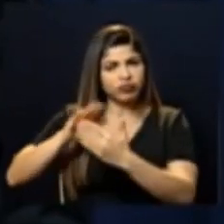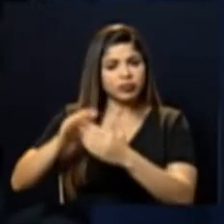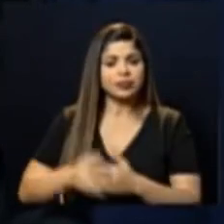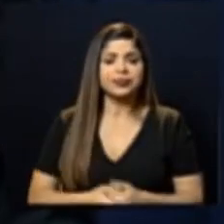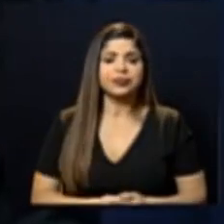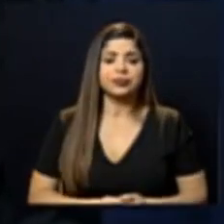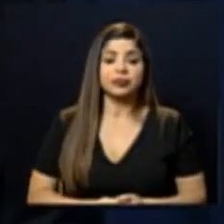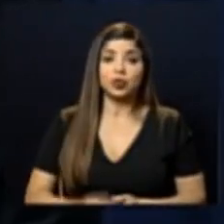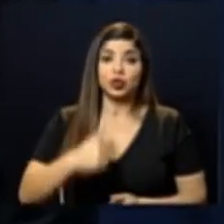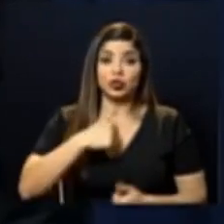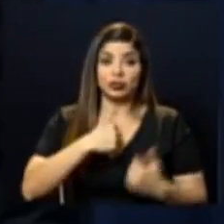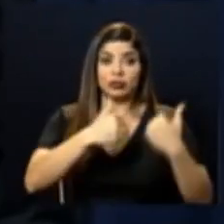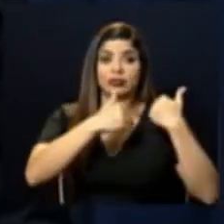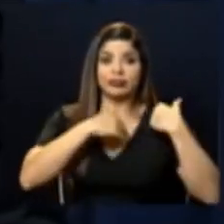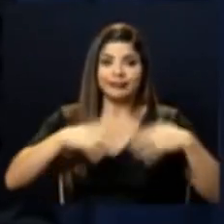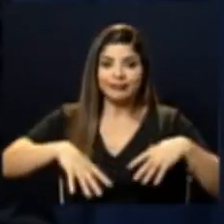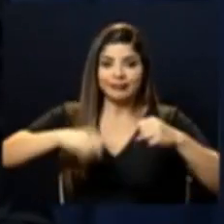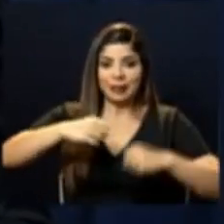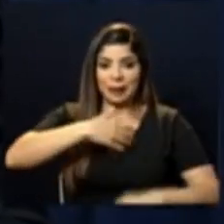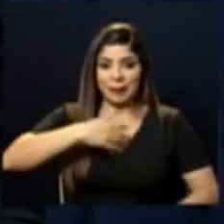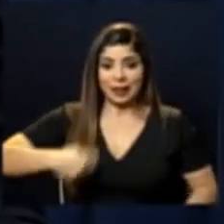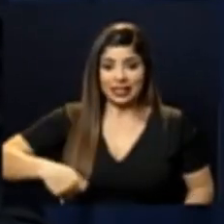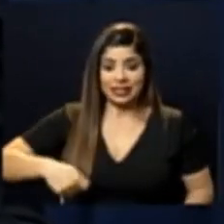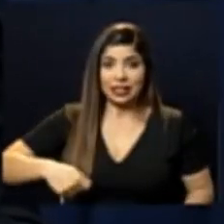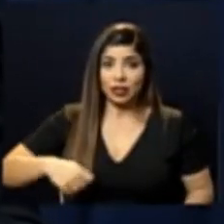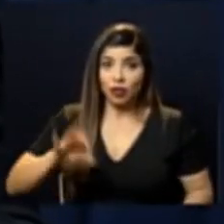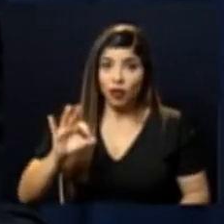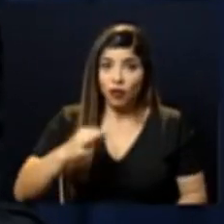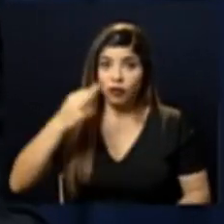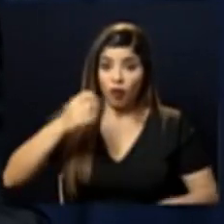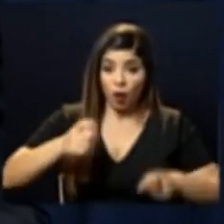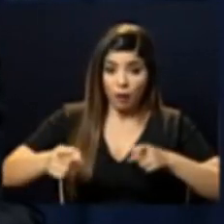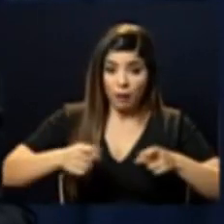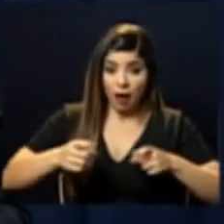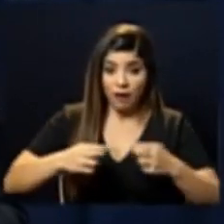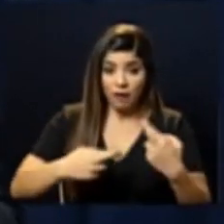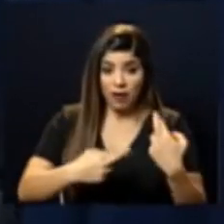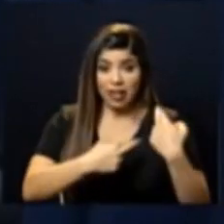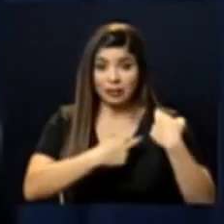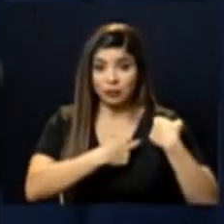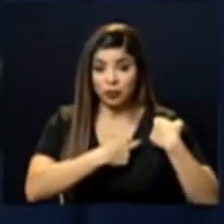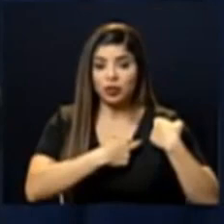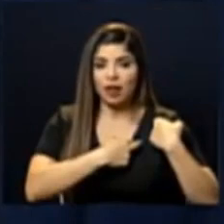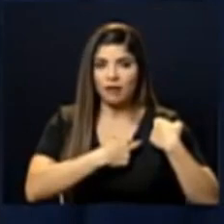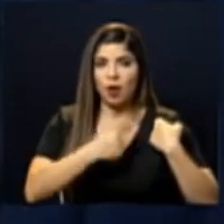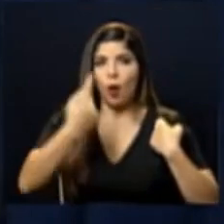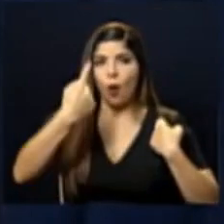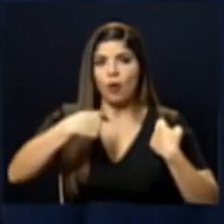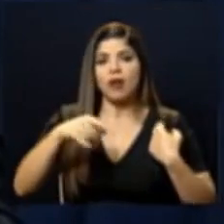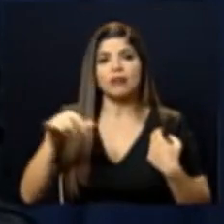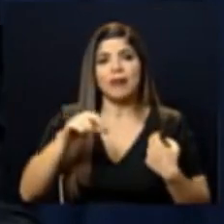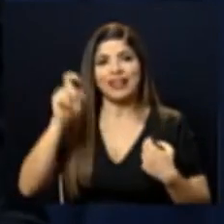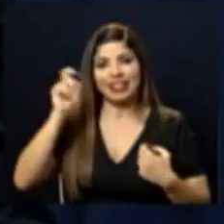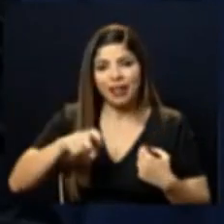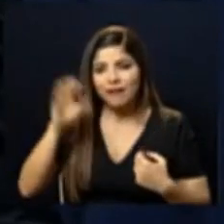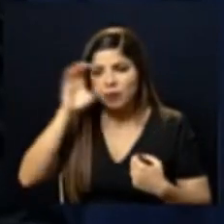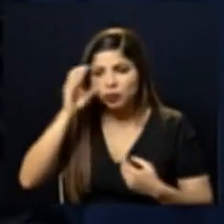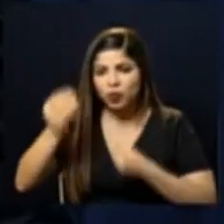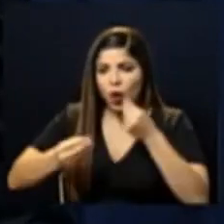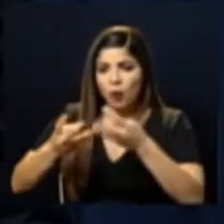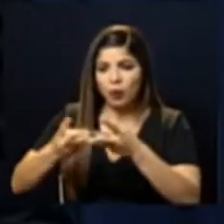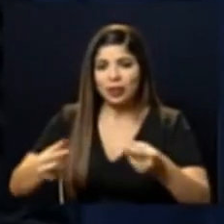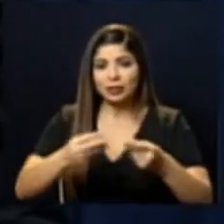Me correspondió gobernar en tiempos donde presidir con responsabilidad obliga a resolver, no